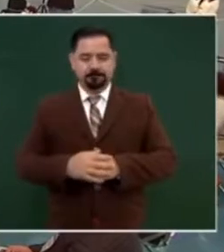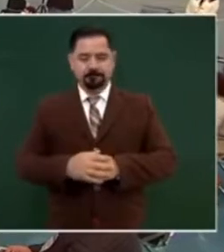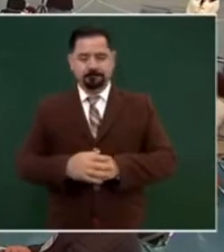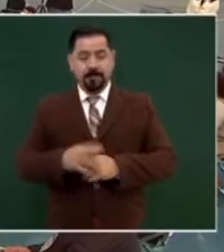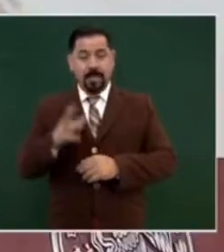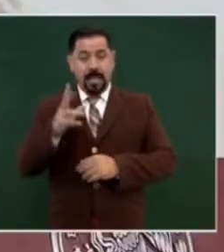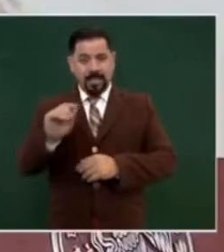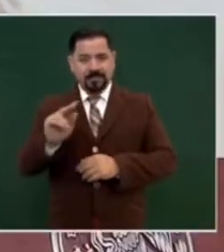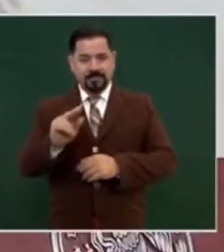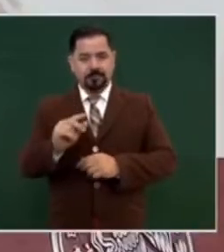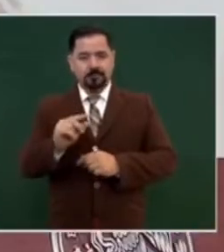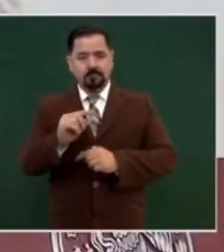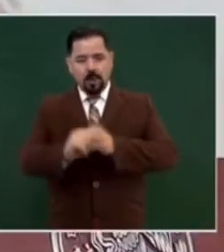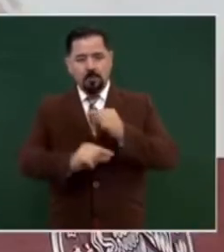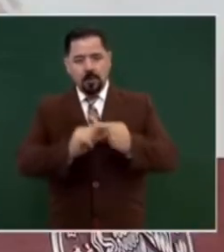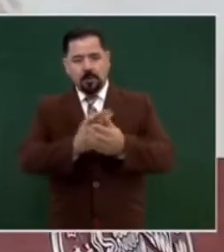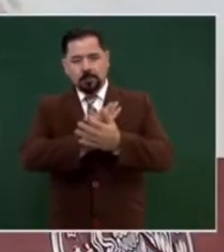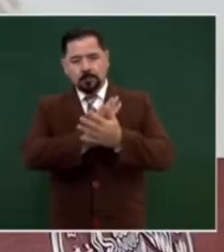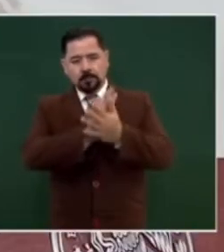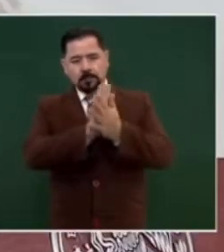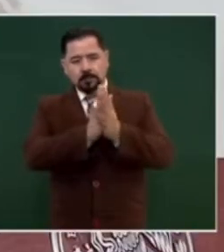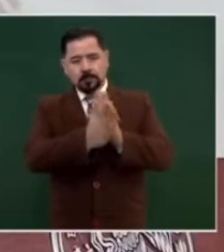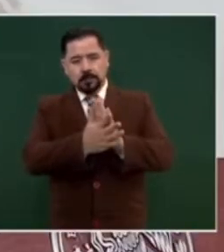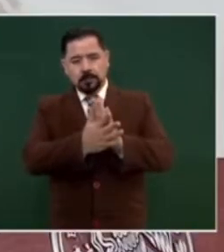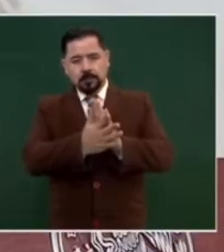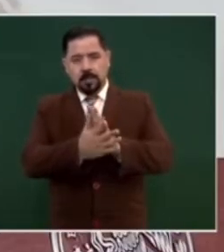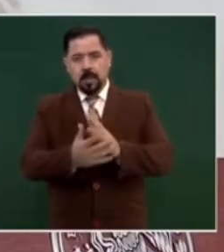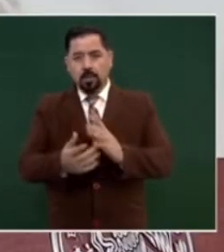no todos resisten